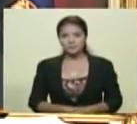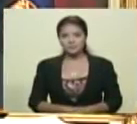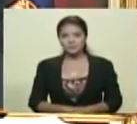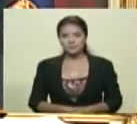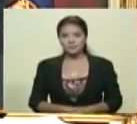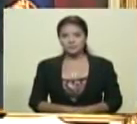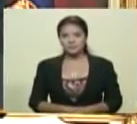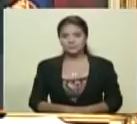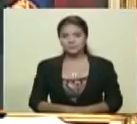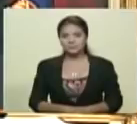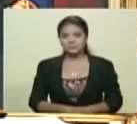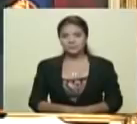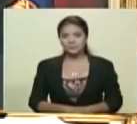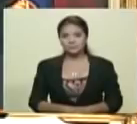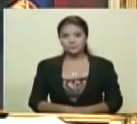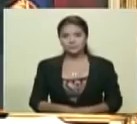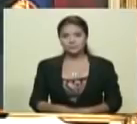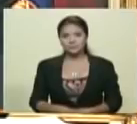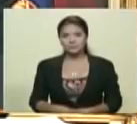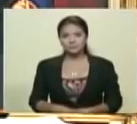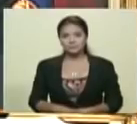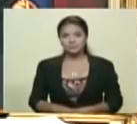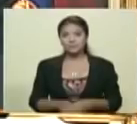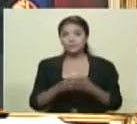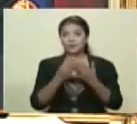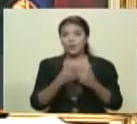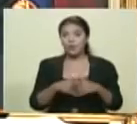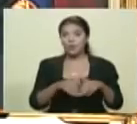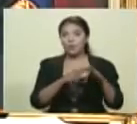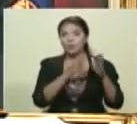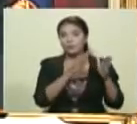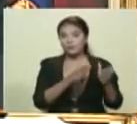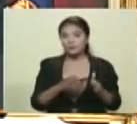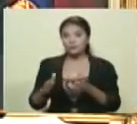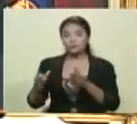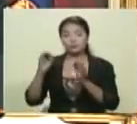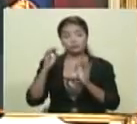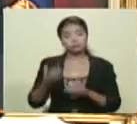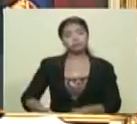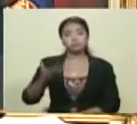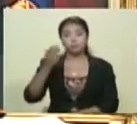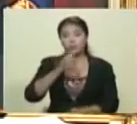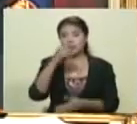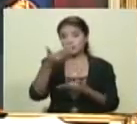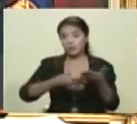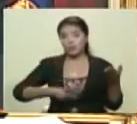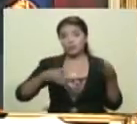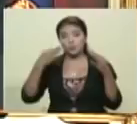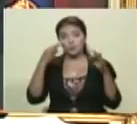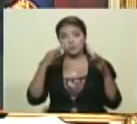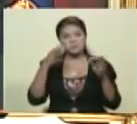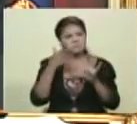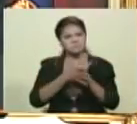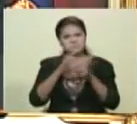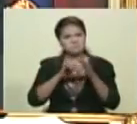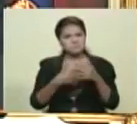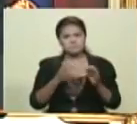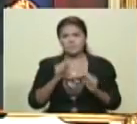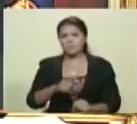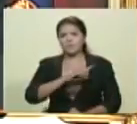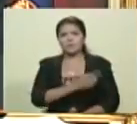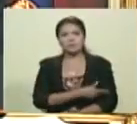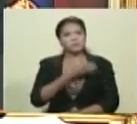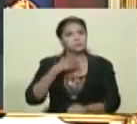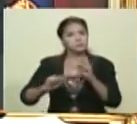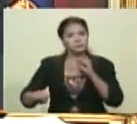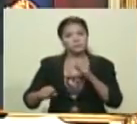CLACSO, la organización de este importante documento, expresa su más enérgico repudio